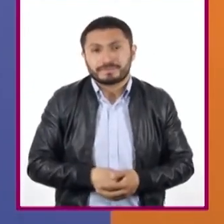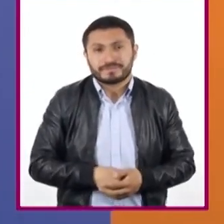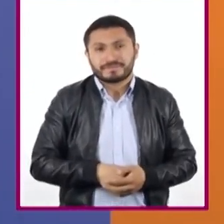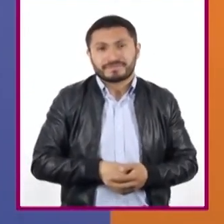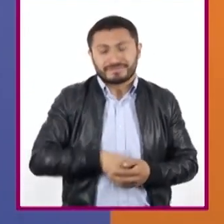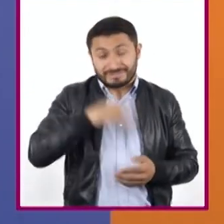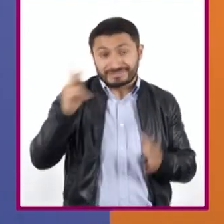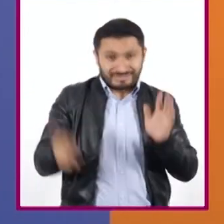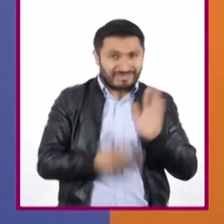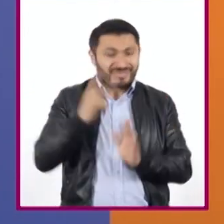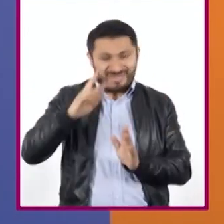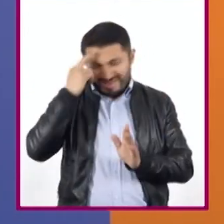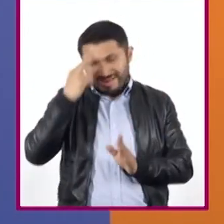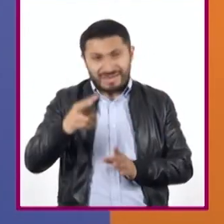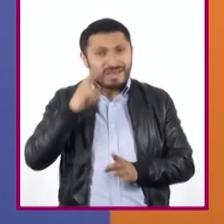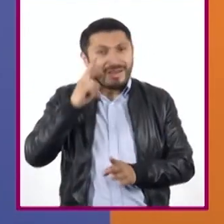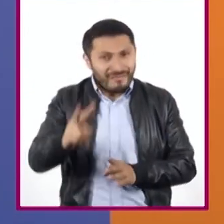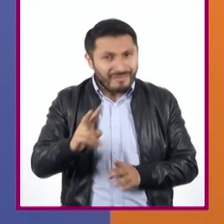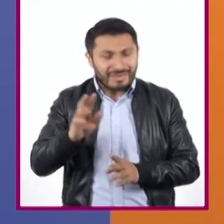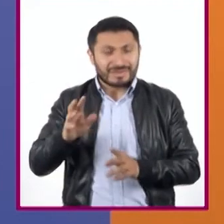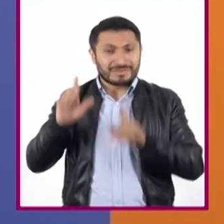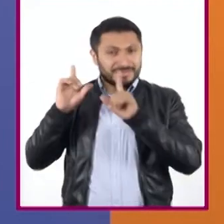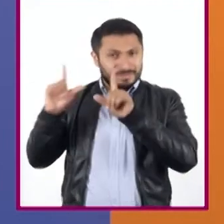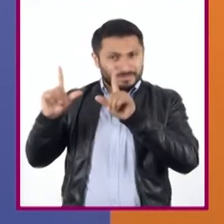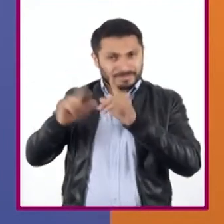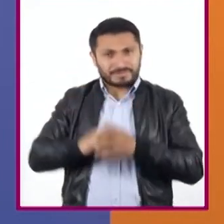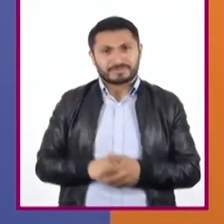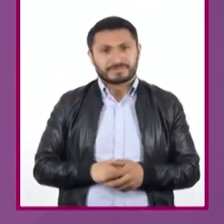Retomemos esos pasos. Observen el siguiente esquema.